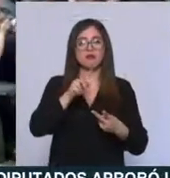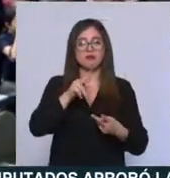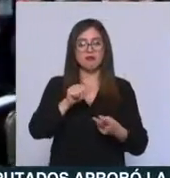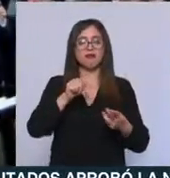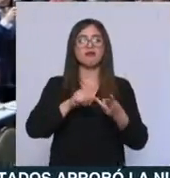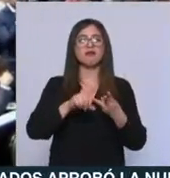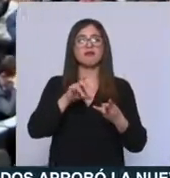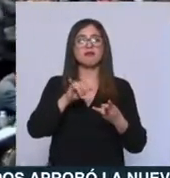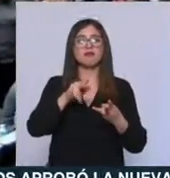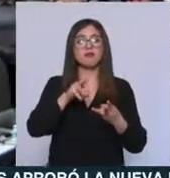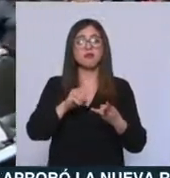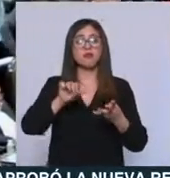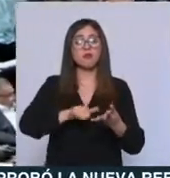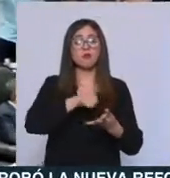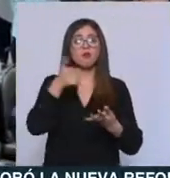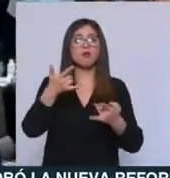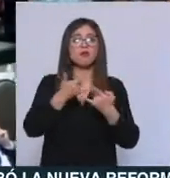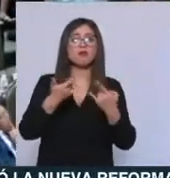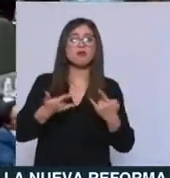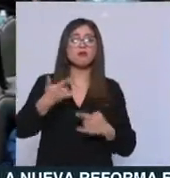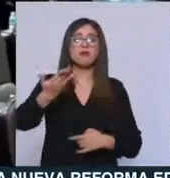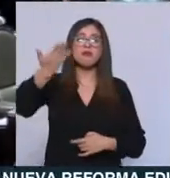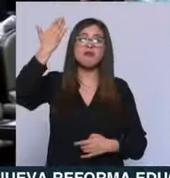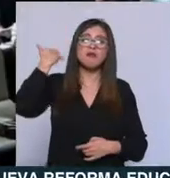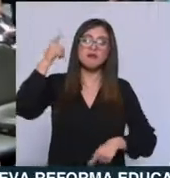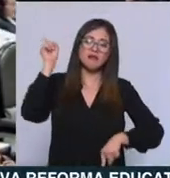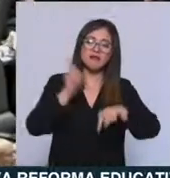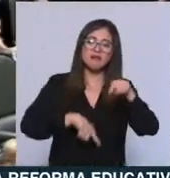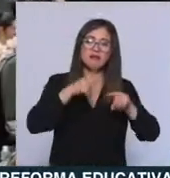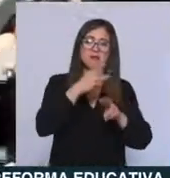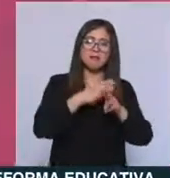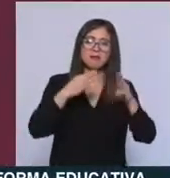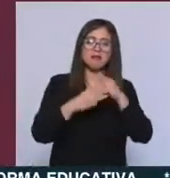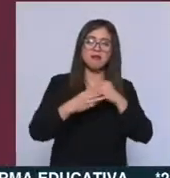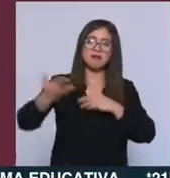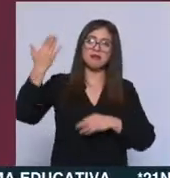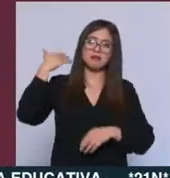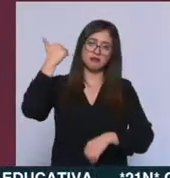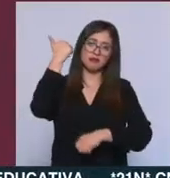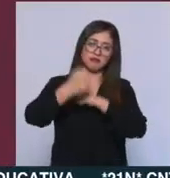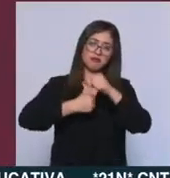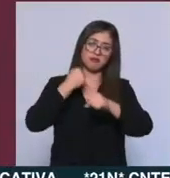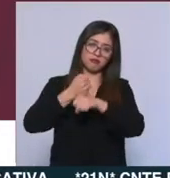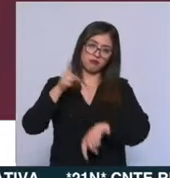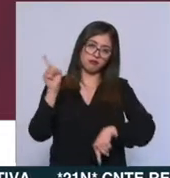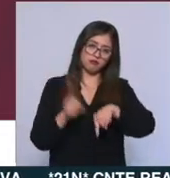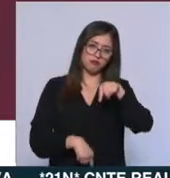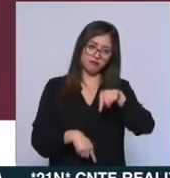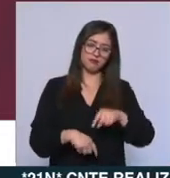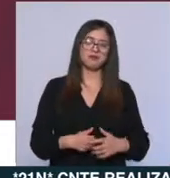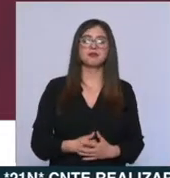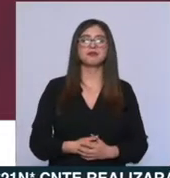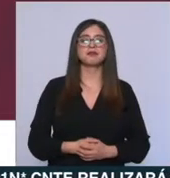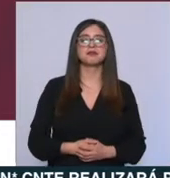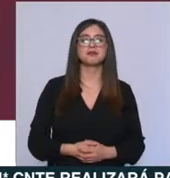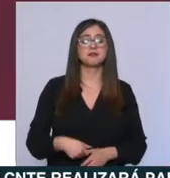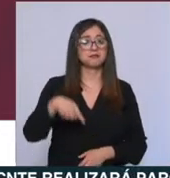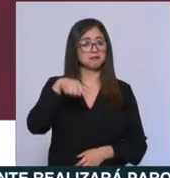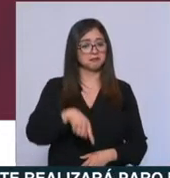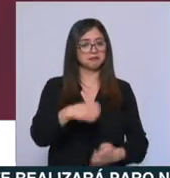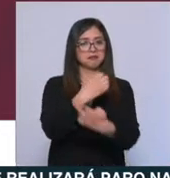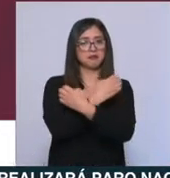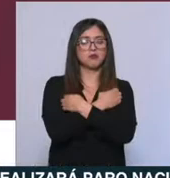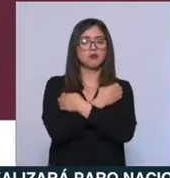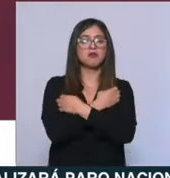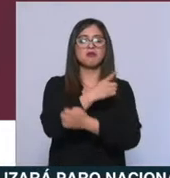y todas aquellas que se hicieron a un lado en sexenios pasados. Tiene que ser una educación humanista